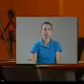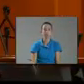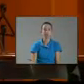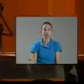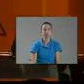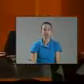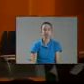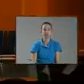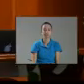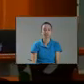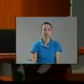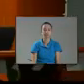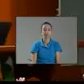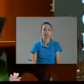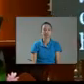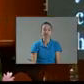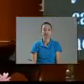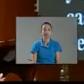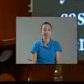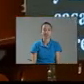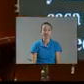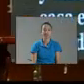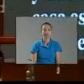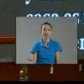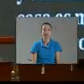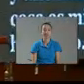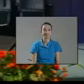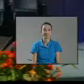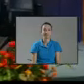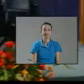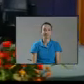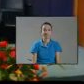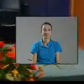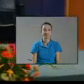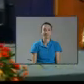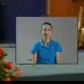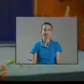trajo un papel y me dijo, aquí está apóstol, fírmelo.